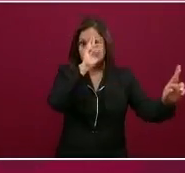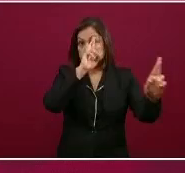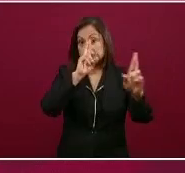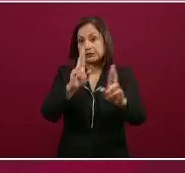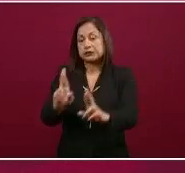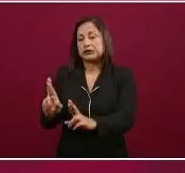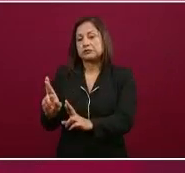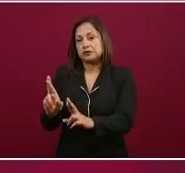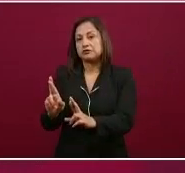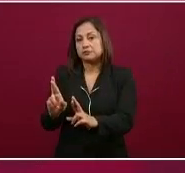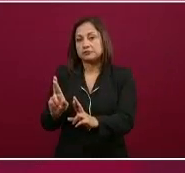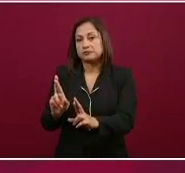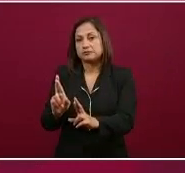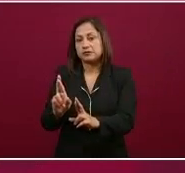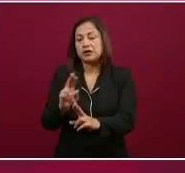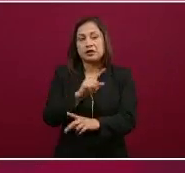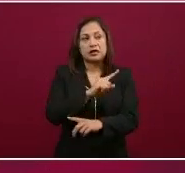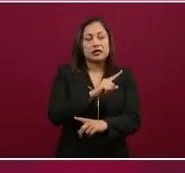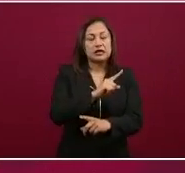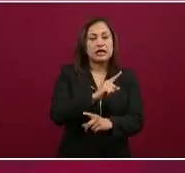Nosotros